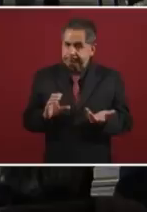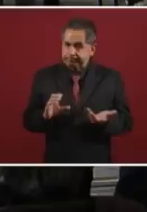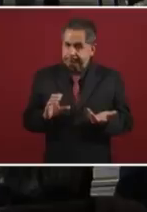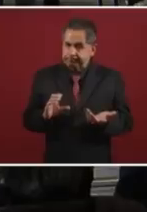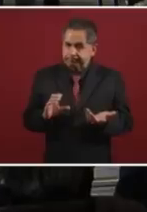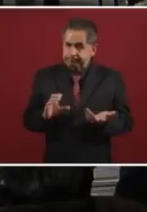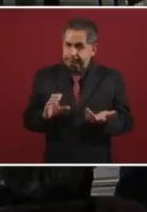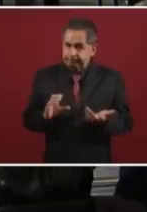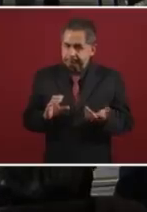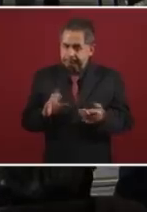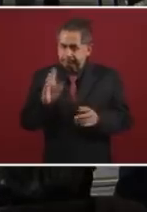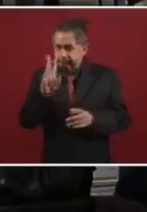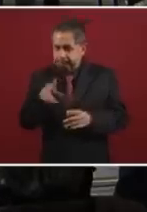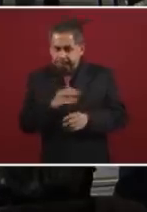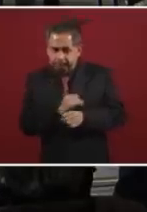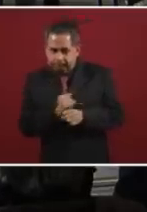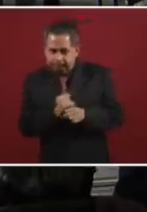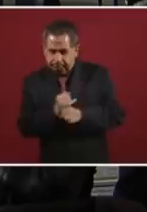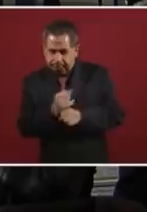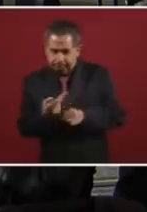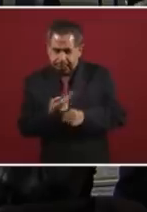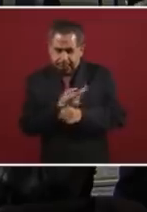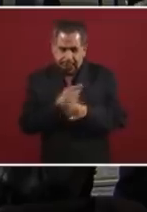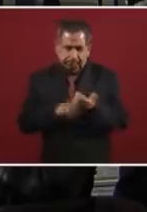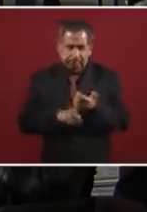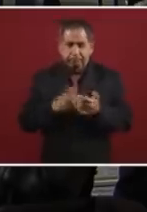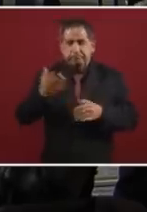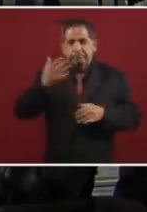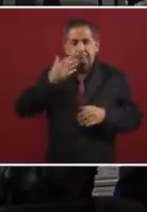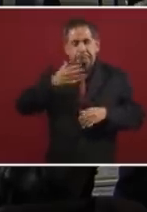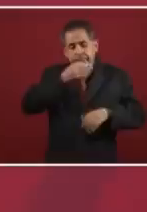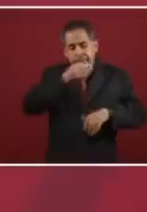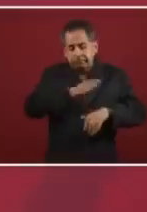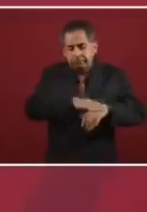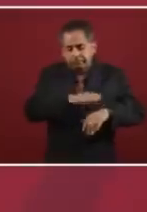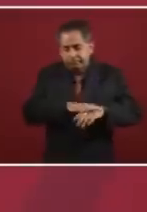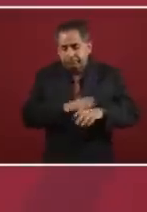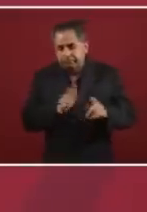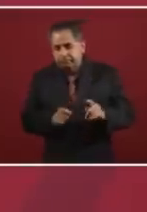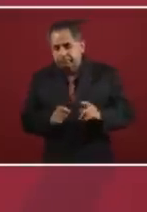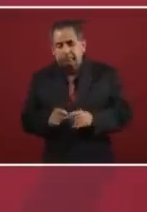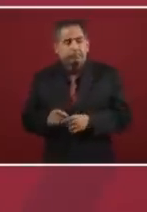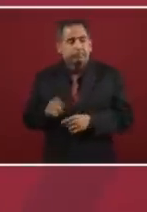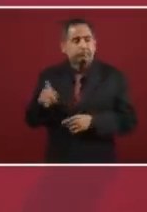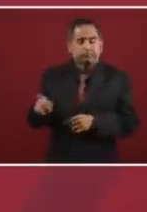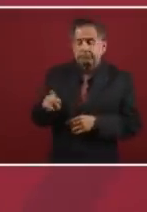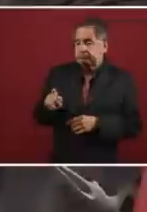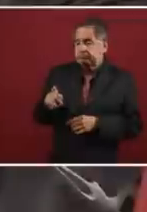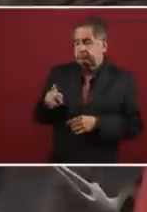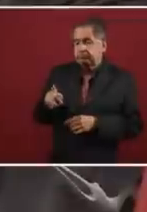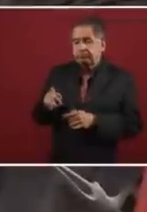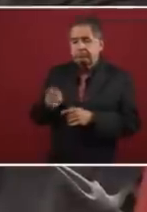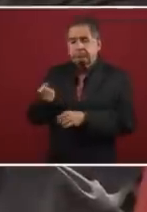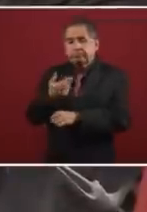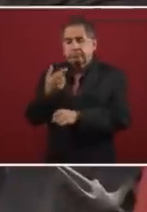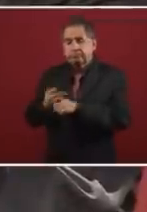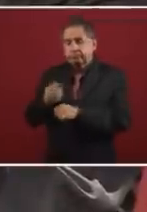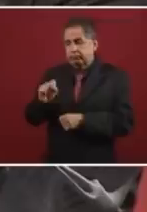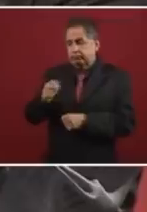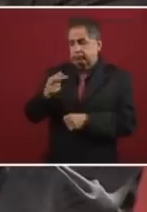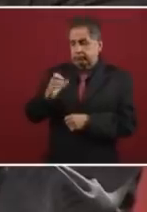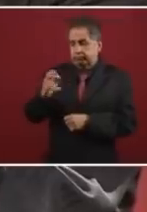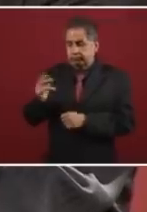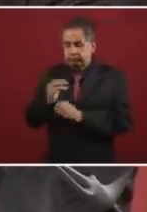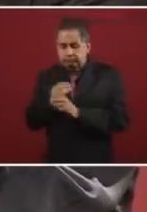de investigaciones o avisos de inteligencia financiera de la secretaría de hacienda-